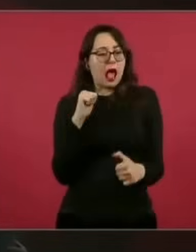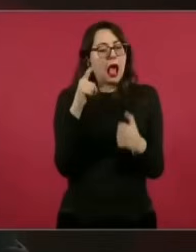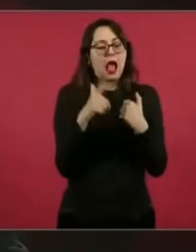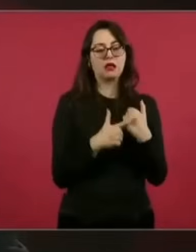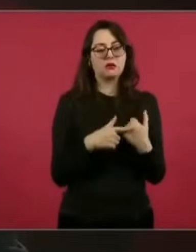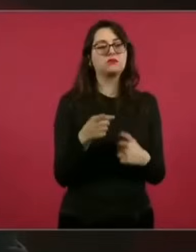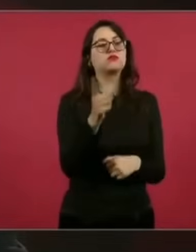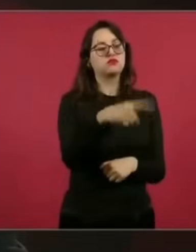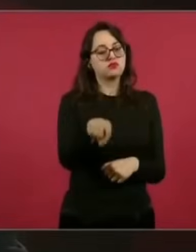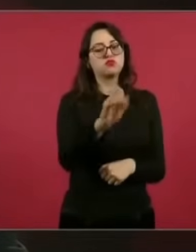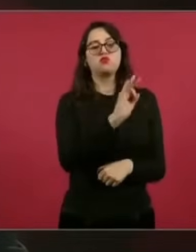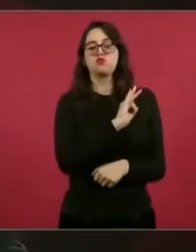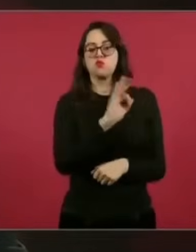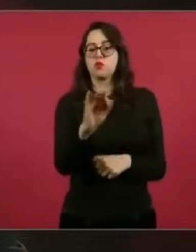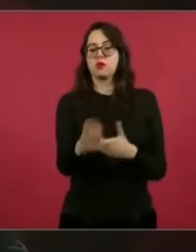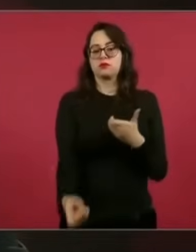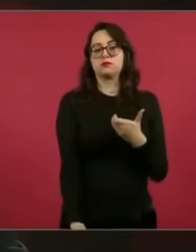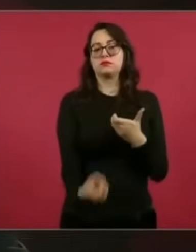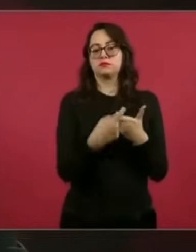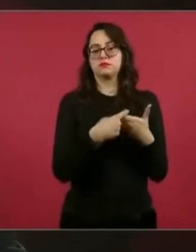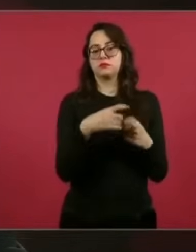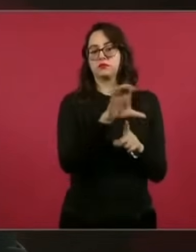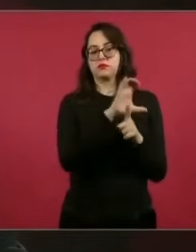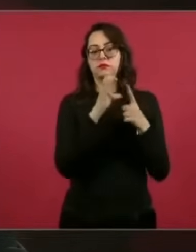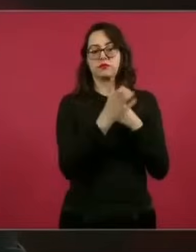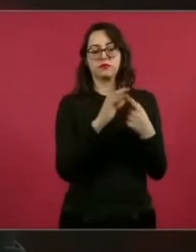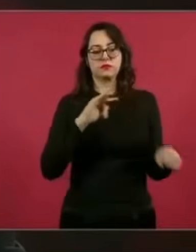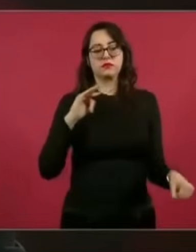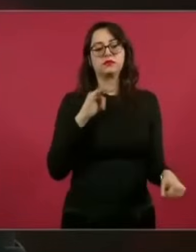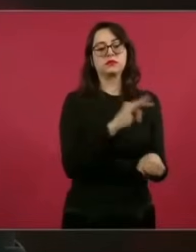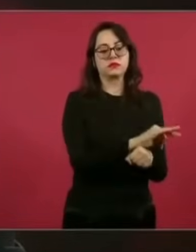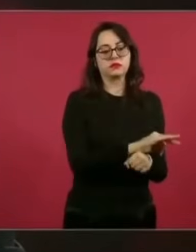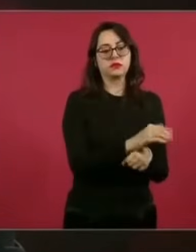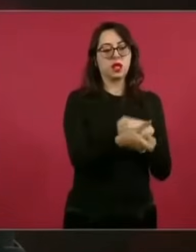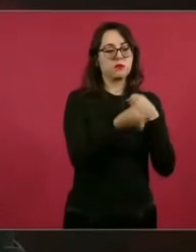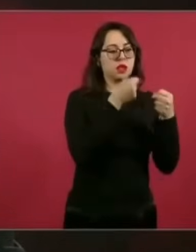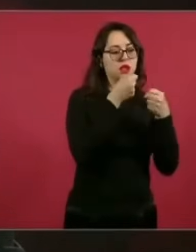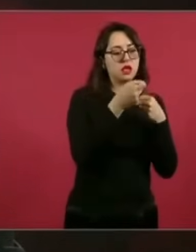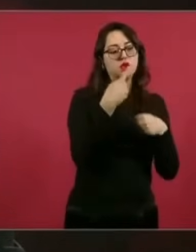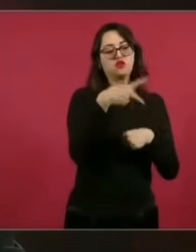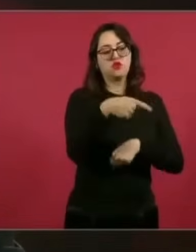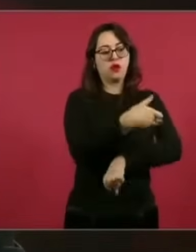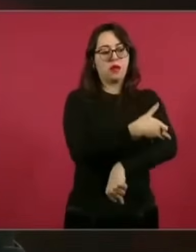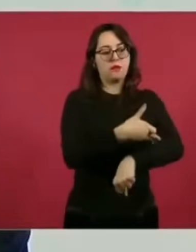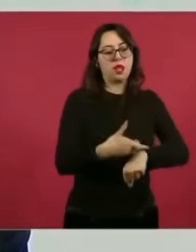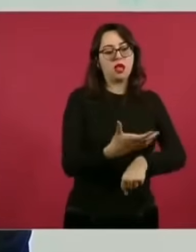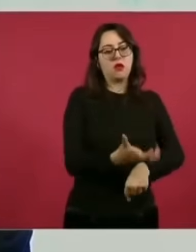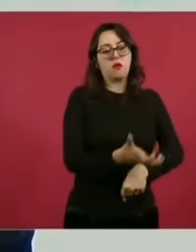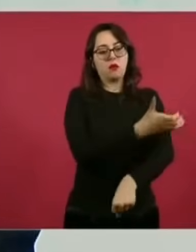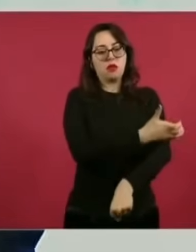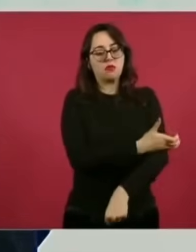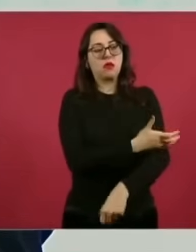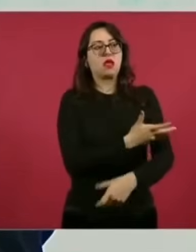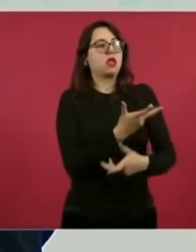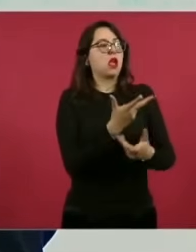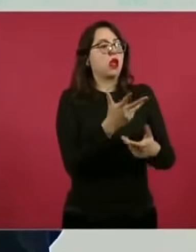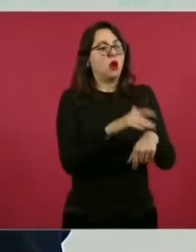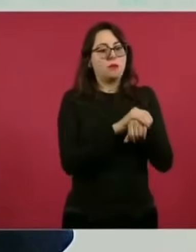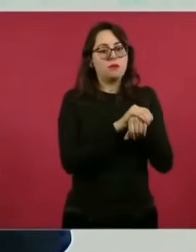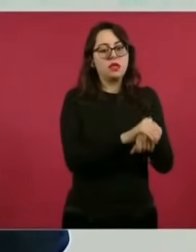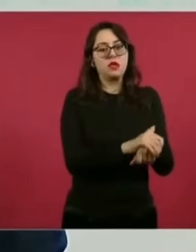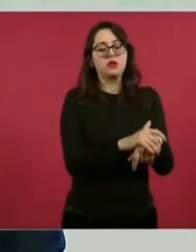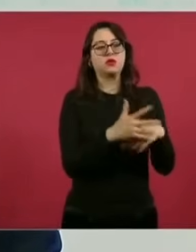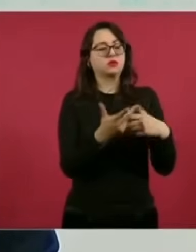y estas agresiones pueden ser dirigidas tanto a los comunicadores como a su familia, compañeras y compañeros del gremio o